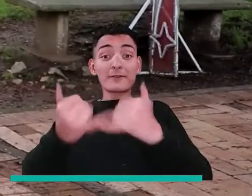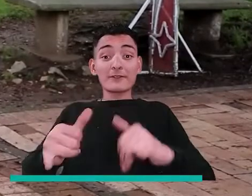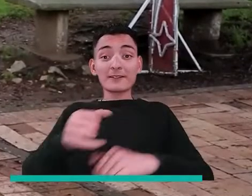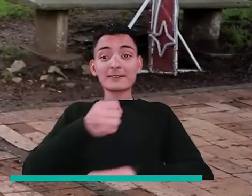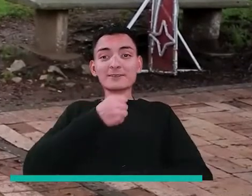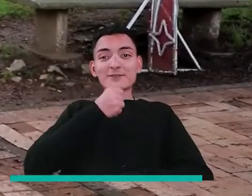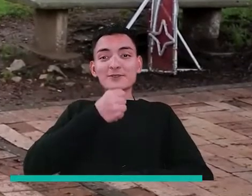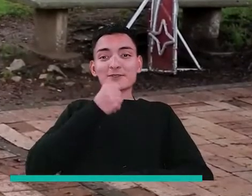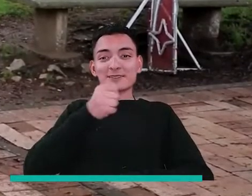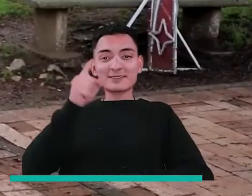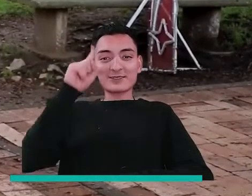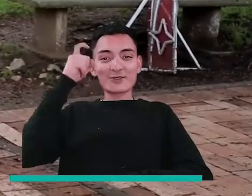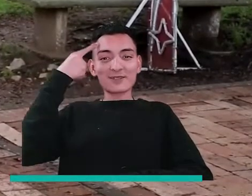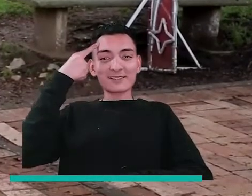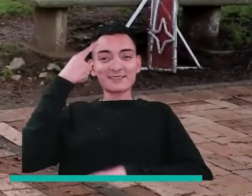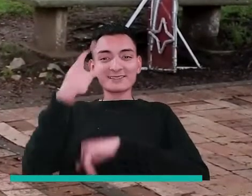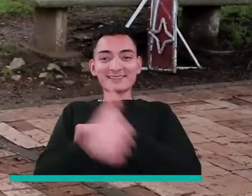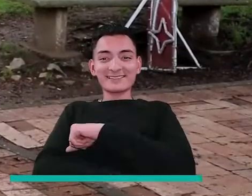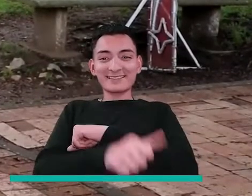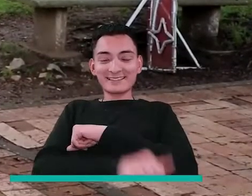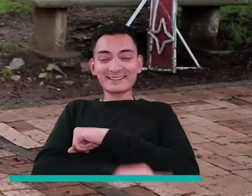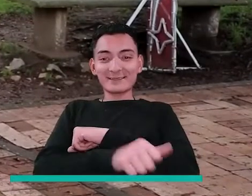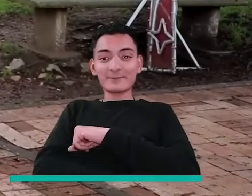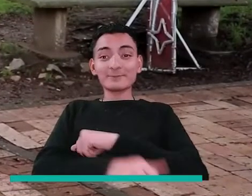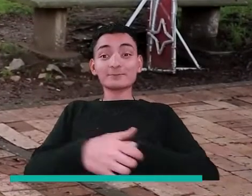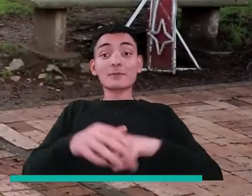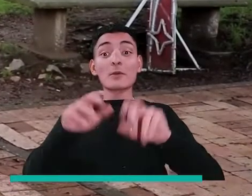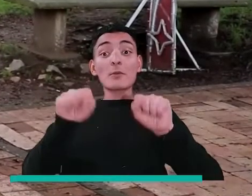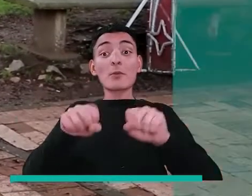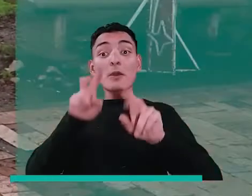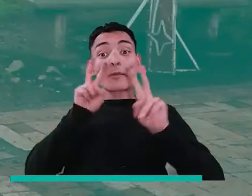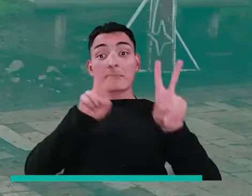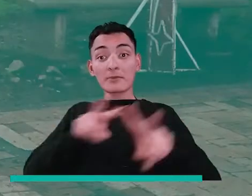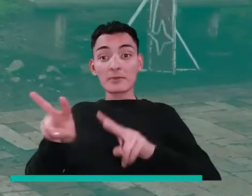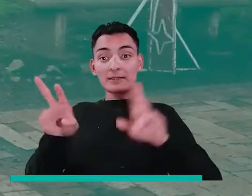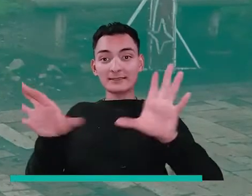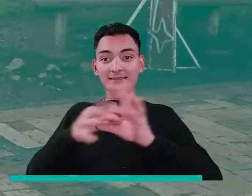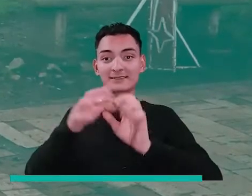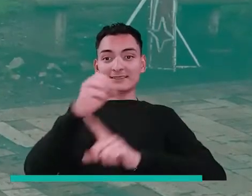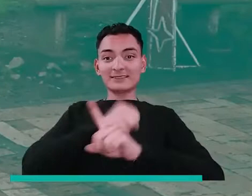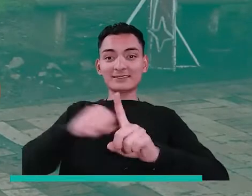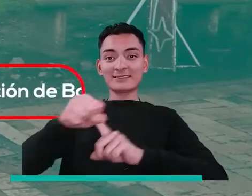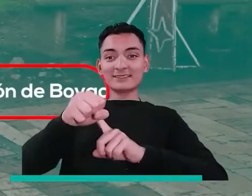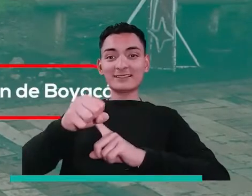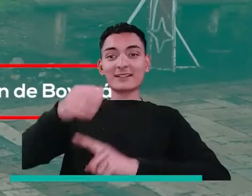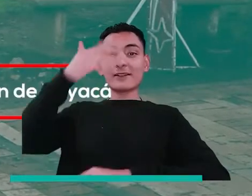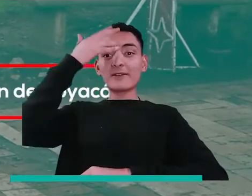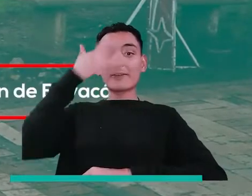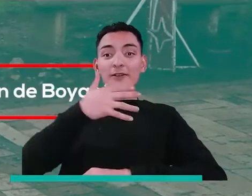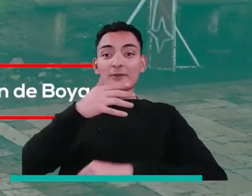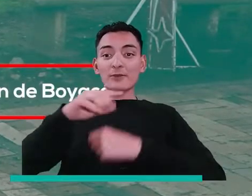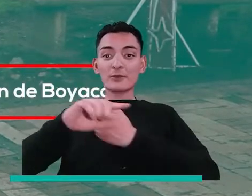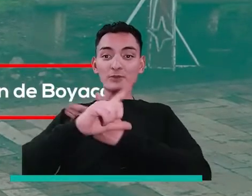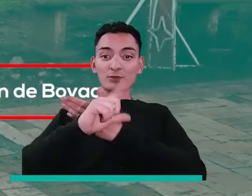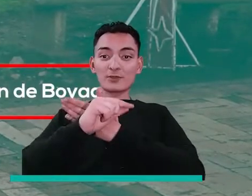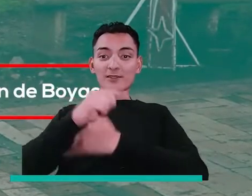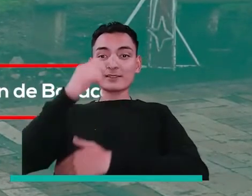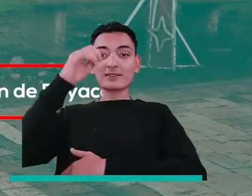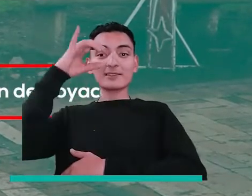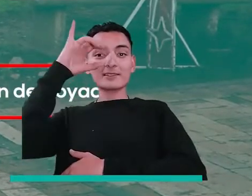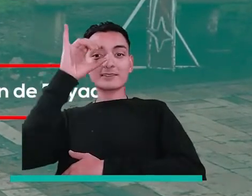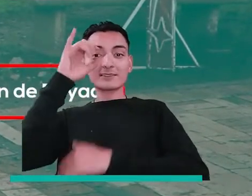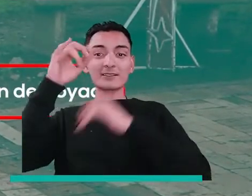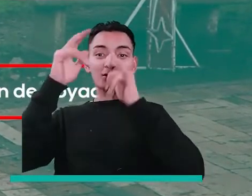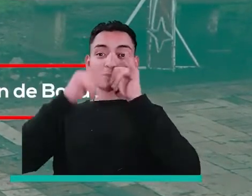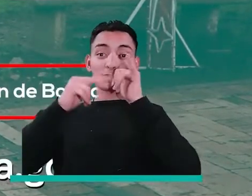De esta forma, hemos llegado una vez más al final del espacio informativo de la gobernación. No olviden seguirnos por nuestras redes sociales, Facebook,